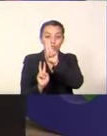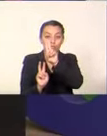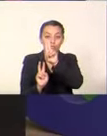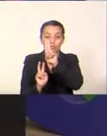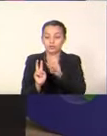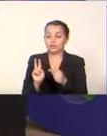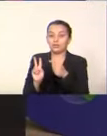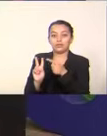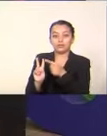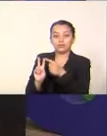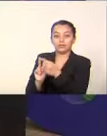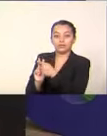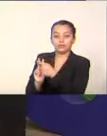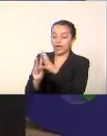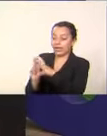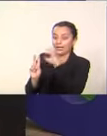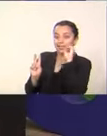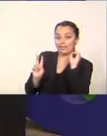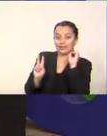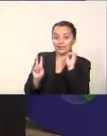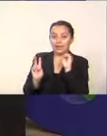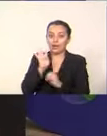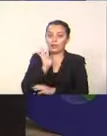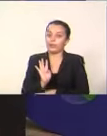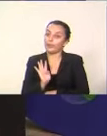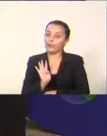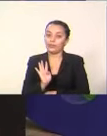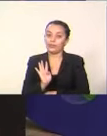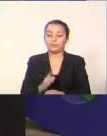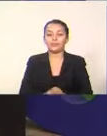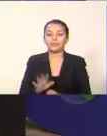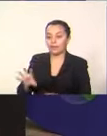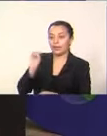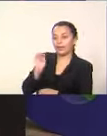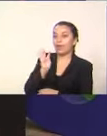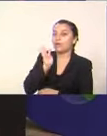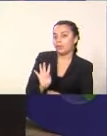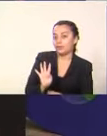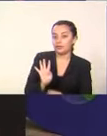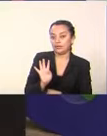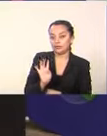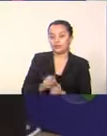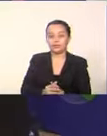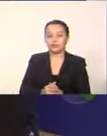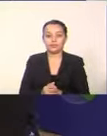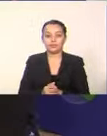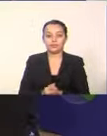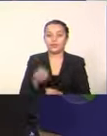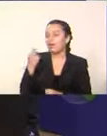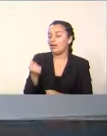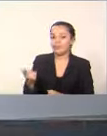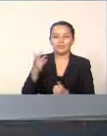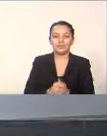que quitar cuatro. Eso significa que en las unidades tenemos que quitar cuatro. Fácil, a mí me gusta más quitar. Mira, muy rápido. Ya quité